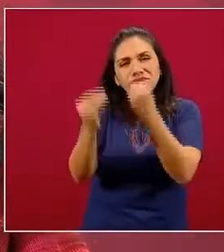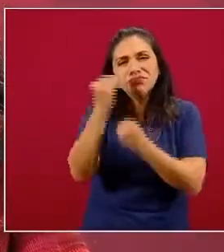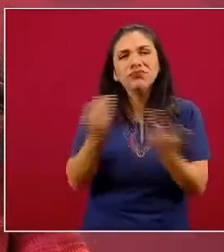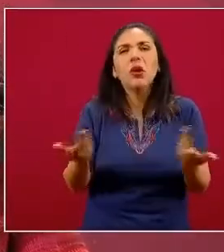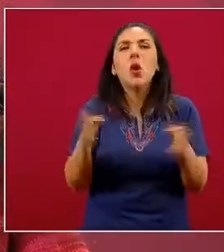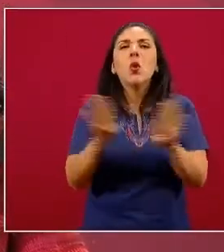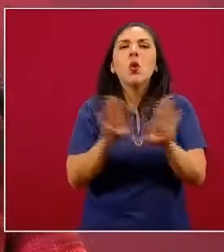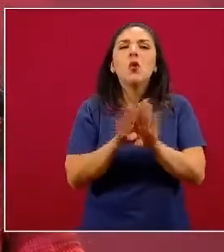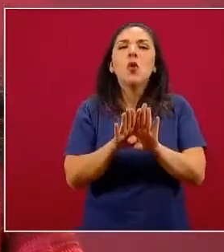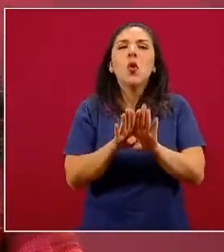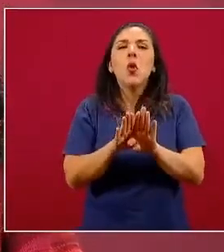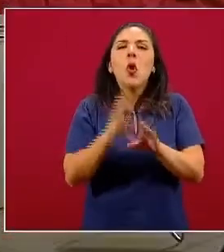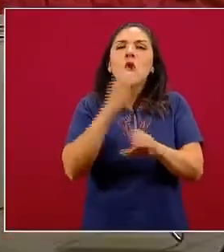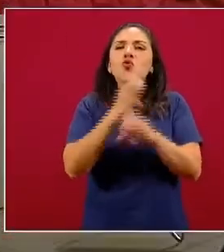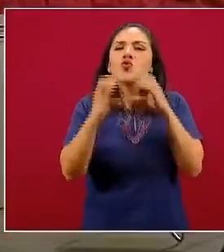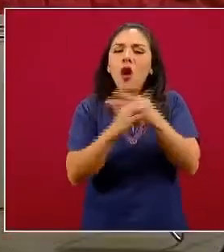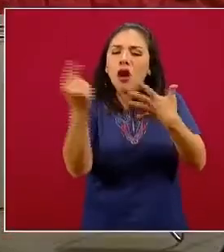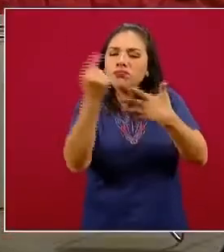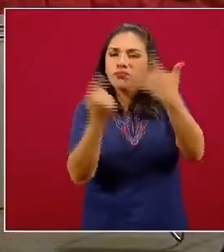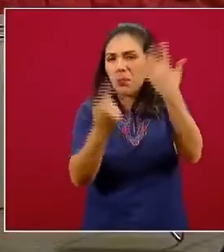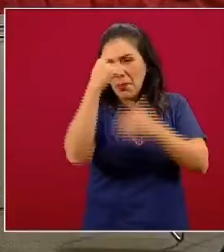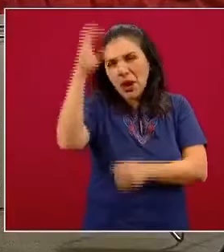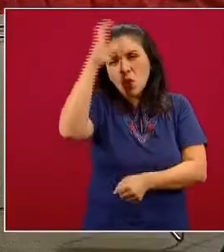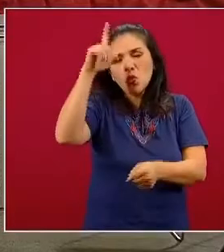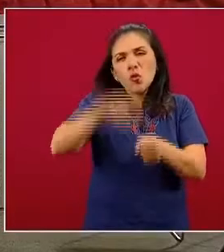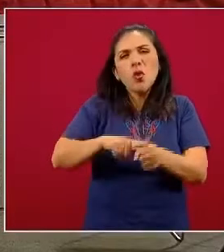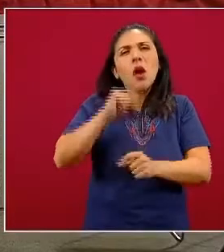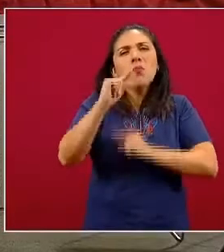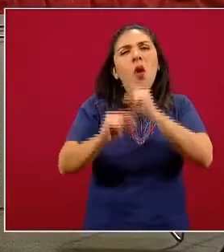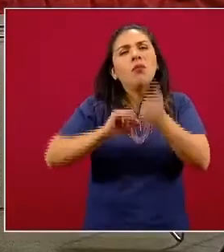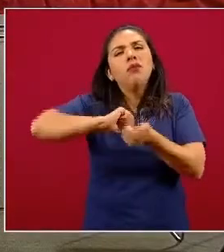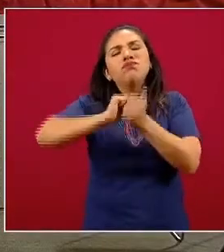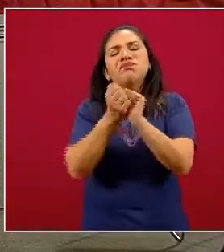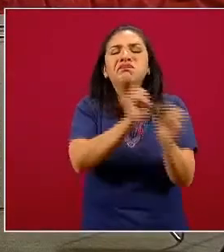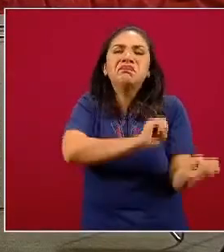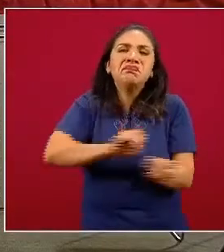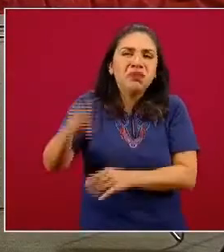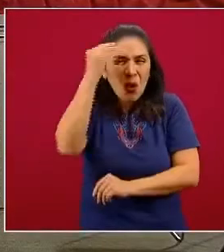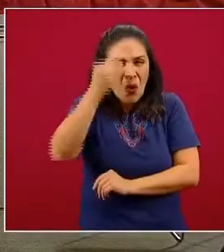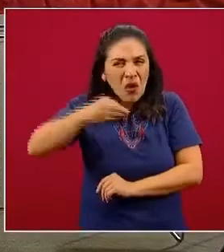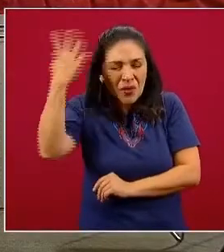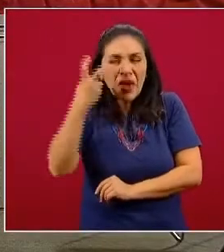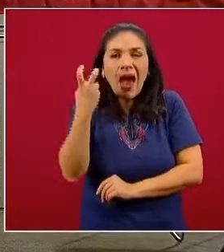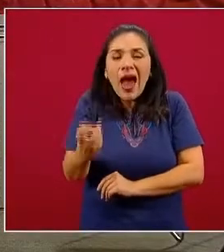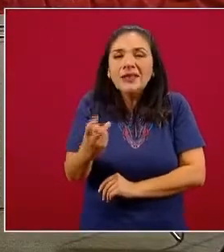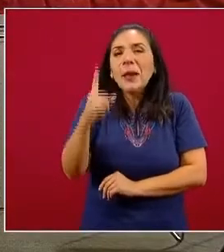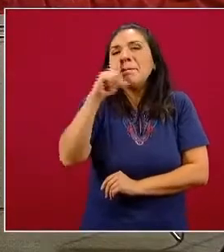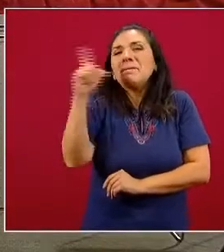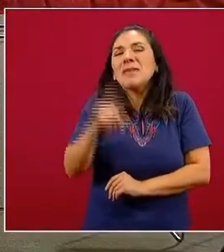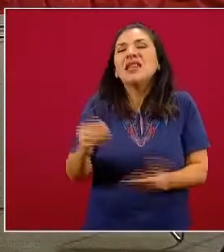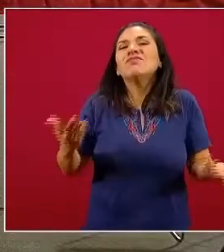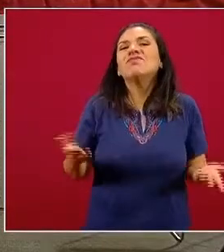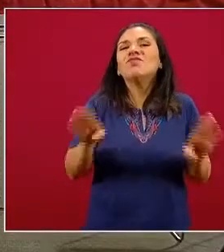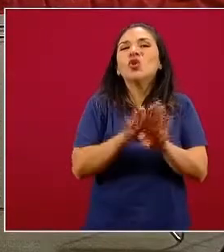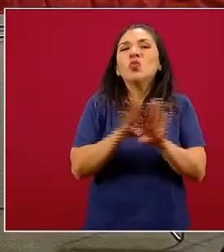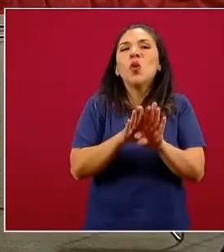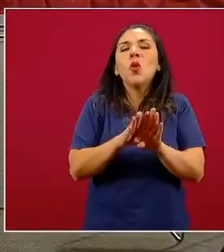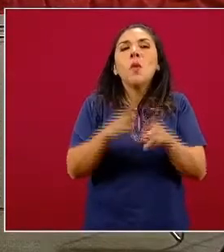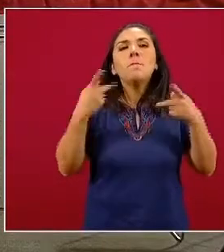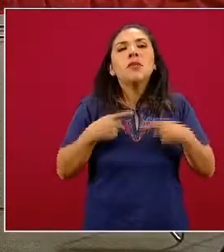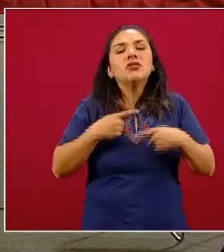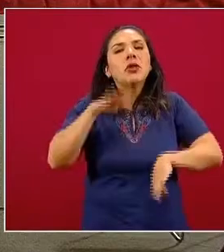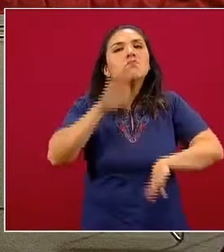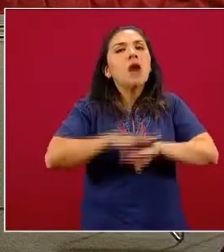ciertos elementos de la cultura que se han ido abandonando y que han causado